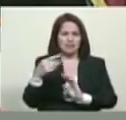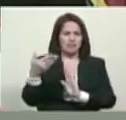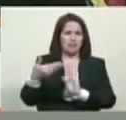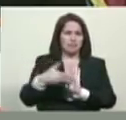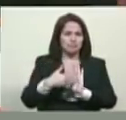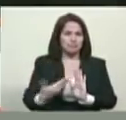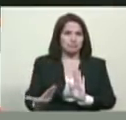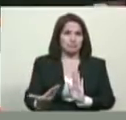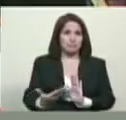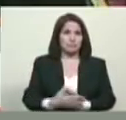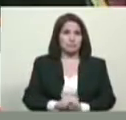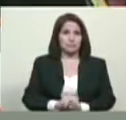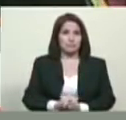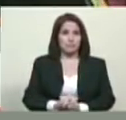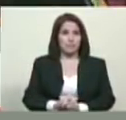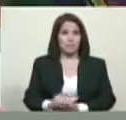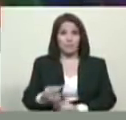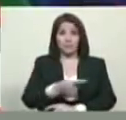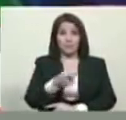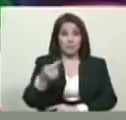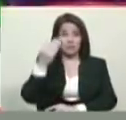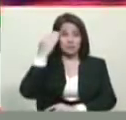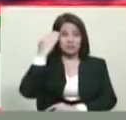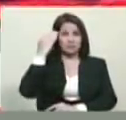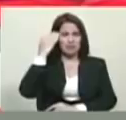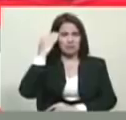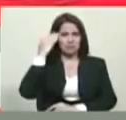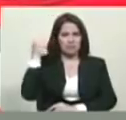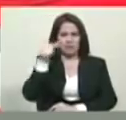y hermanos? Las semanas pasadas,